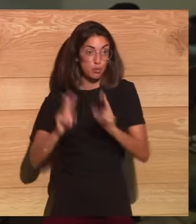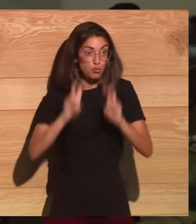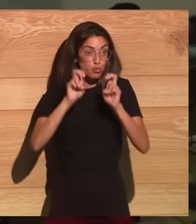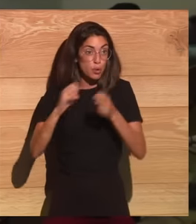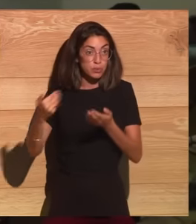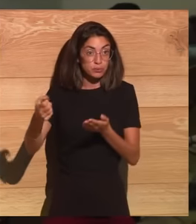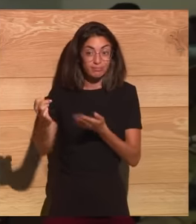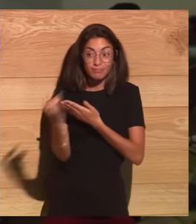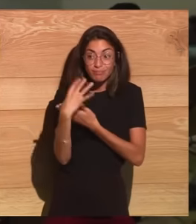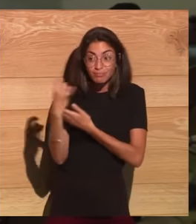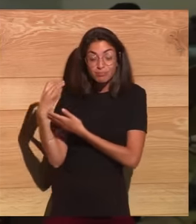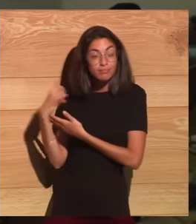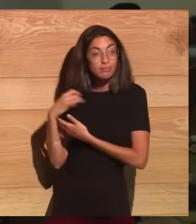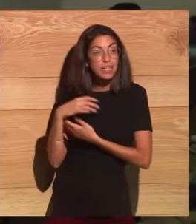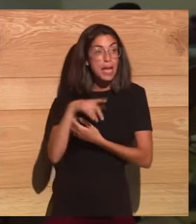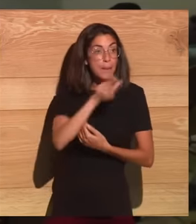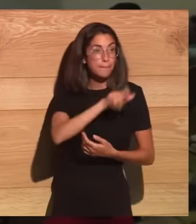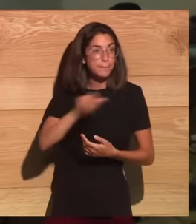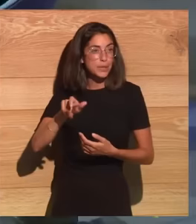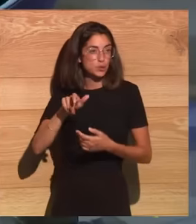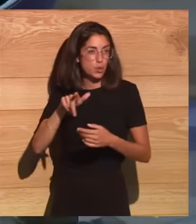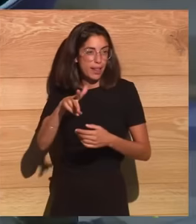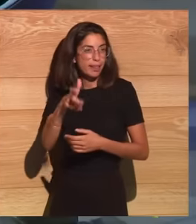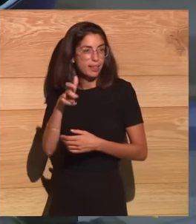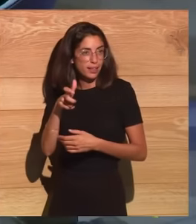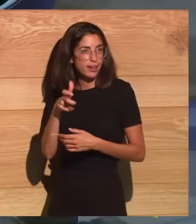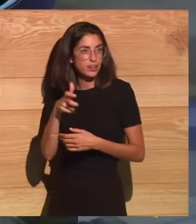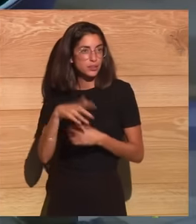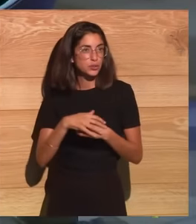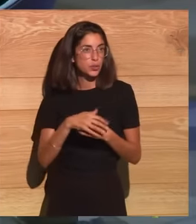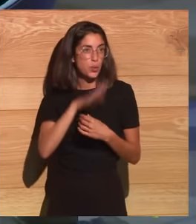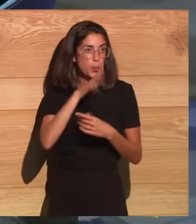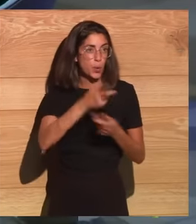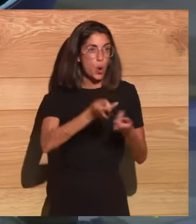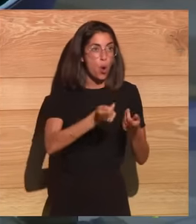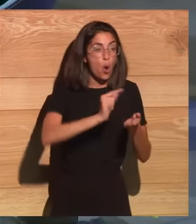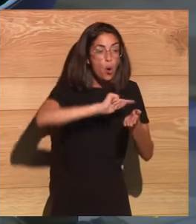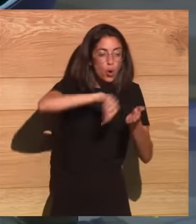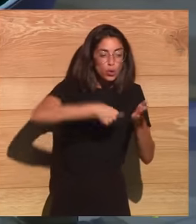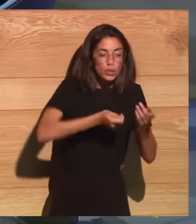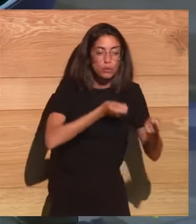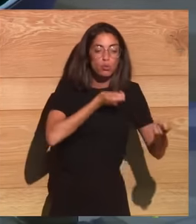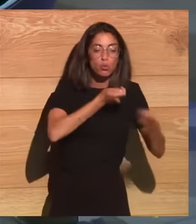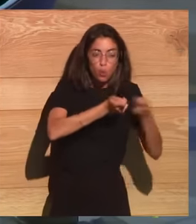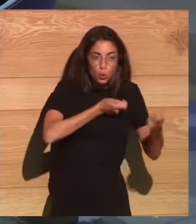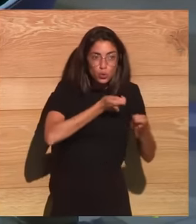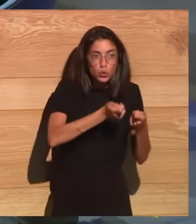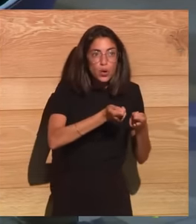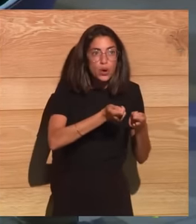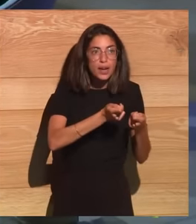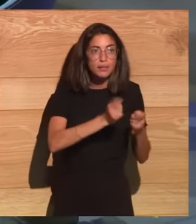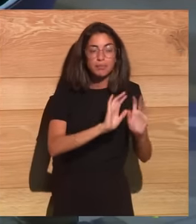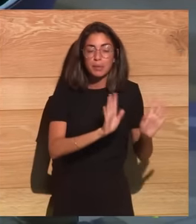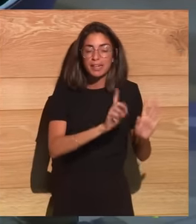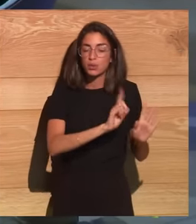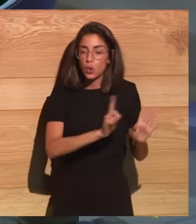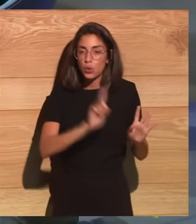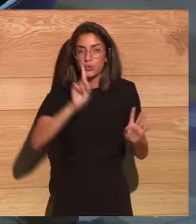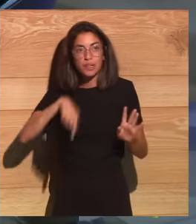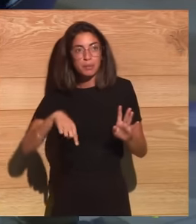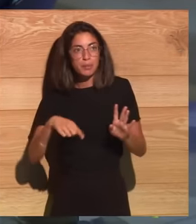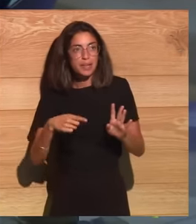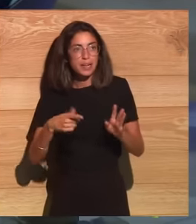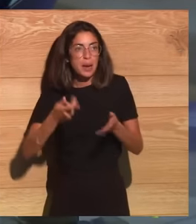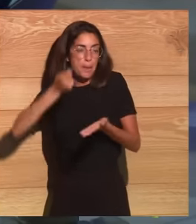gente de derechos. Es decir, la gente que maneja los contratos... Pero no solo los contratos, sino el pago de